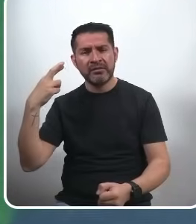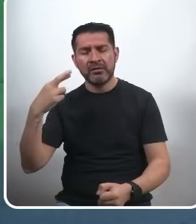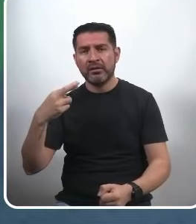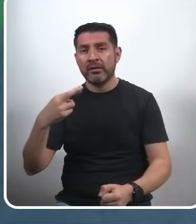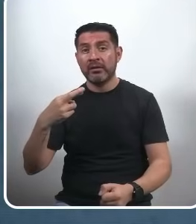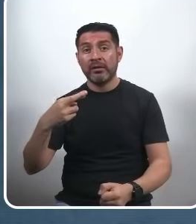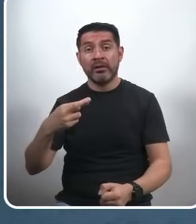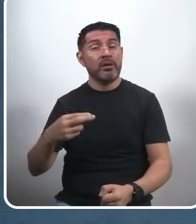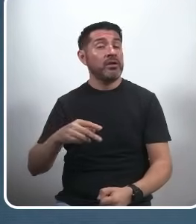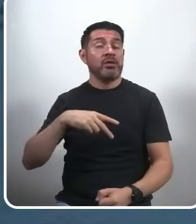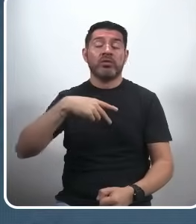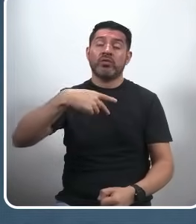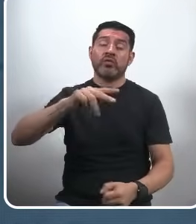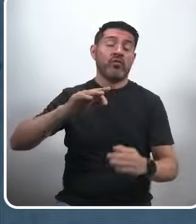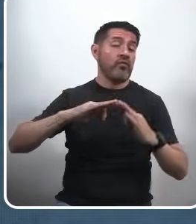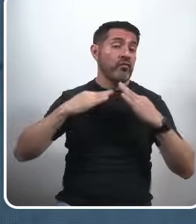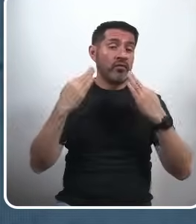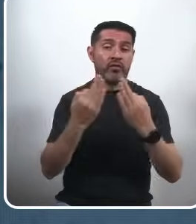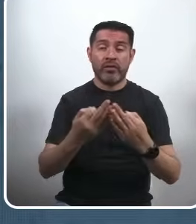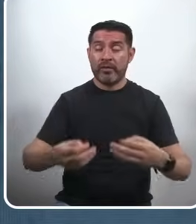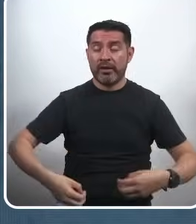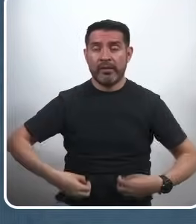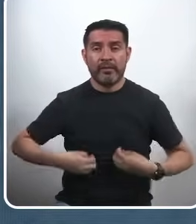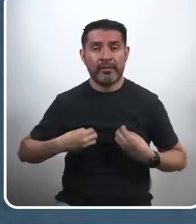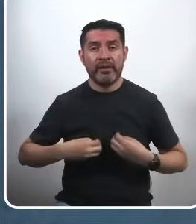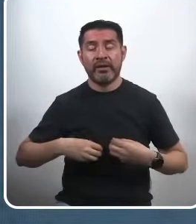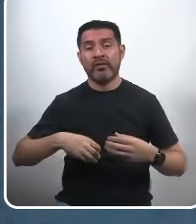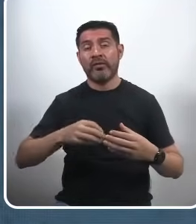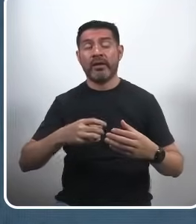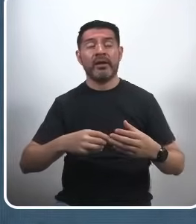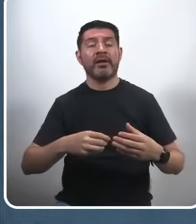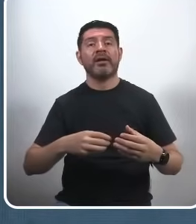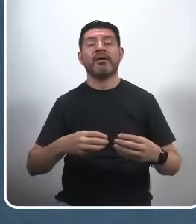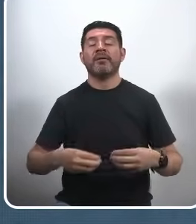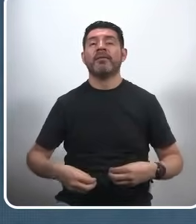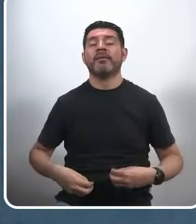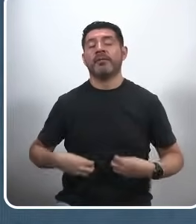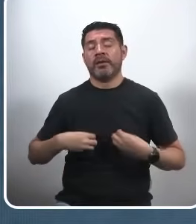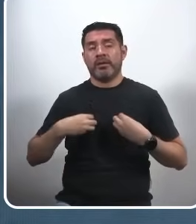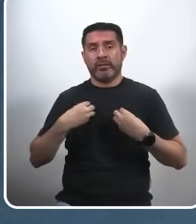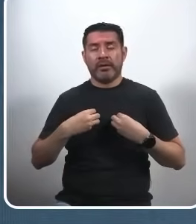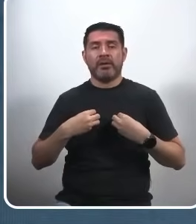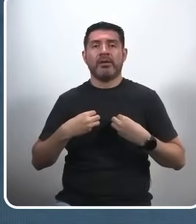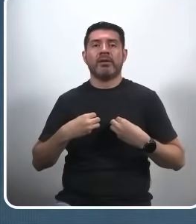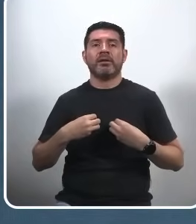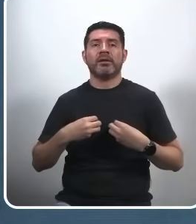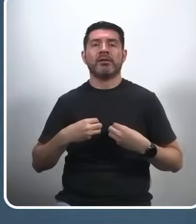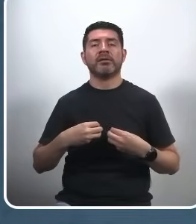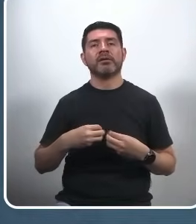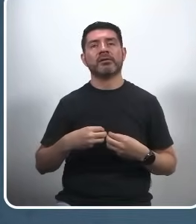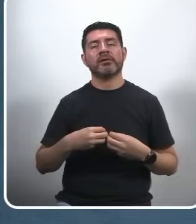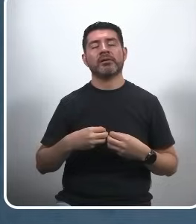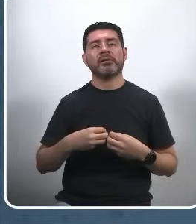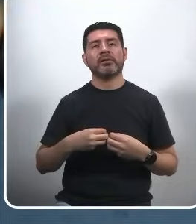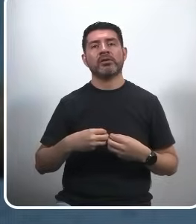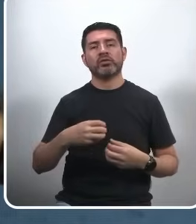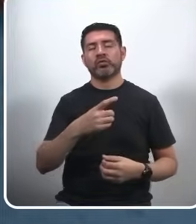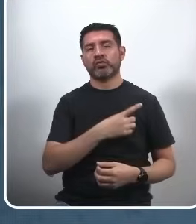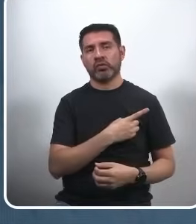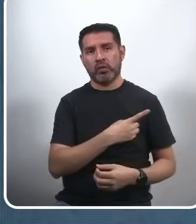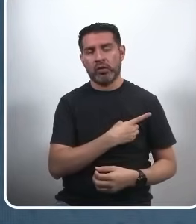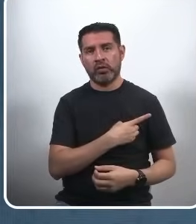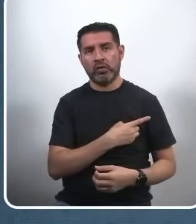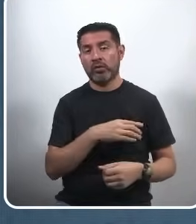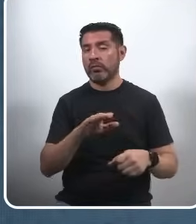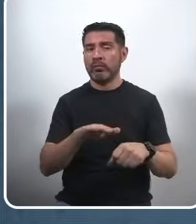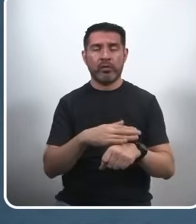que era leproso no podía tener contacto con nadie más porque no había cura para la lepra y la lepra se contaminaba y podía matar a todos. Aquí estamos